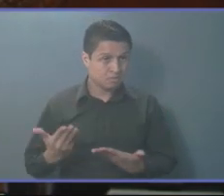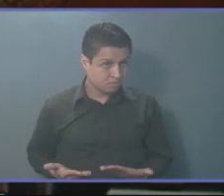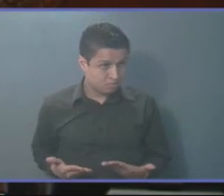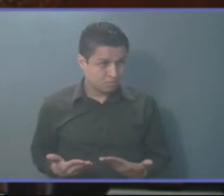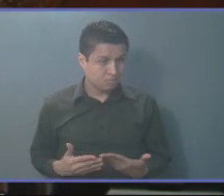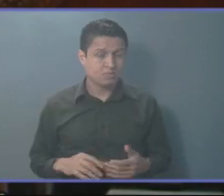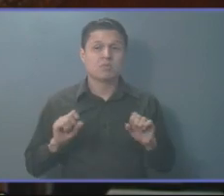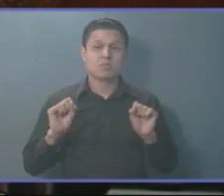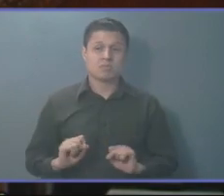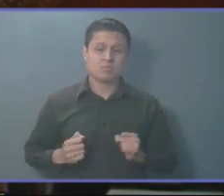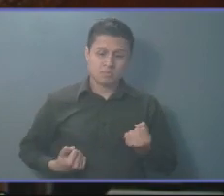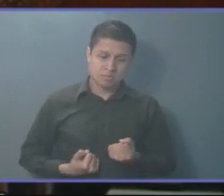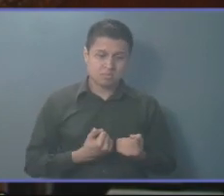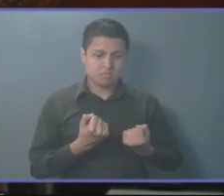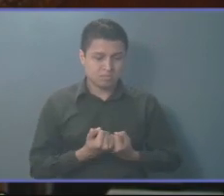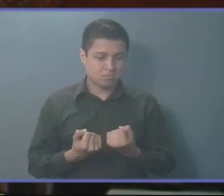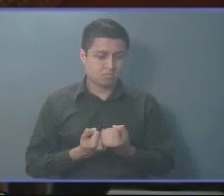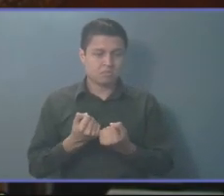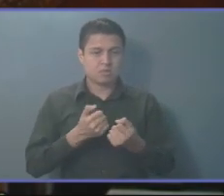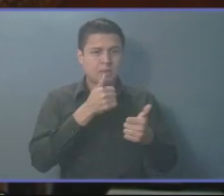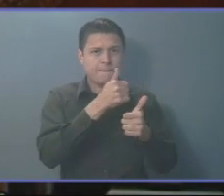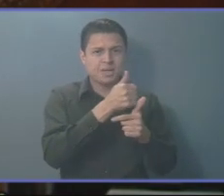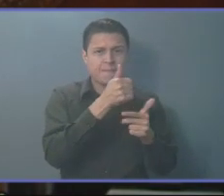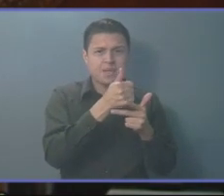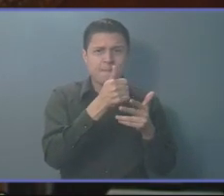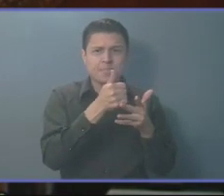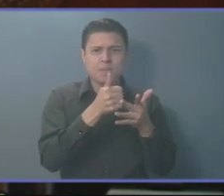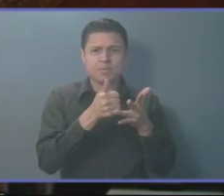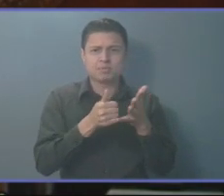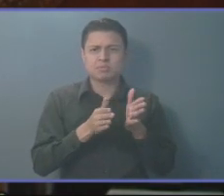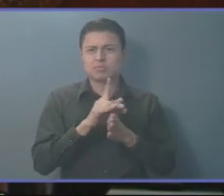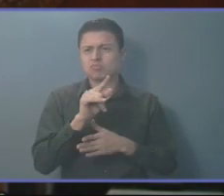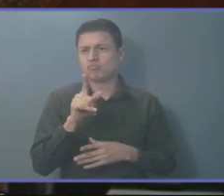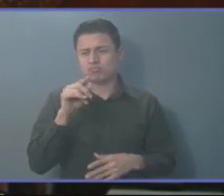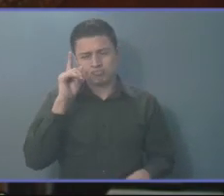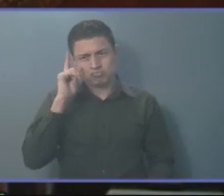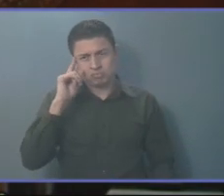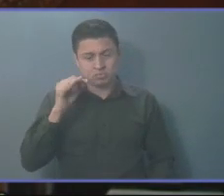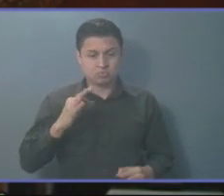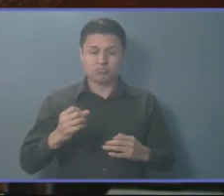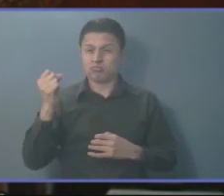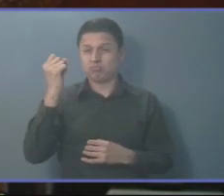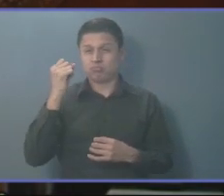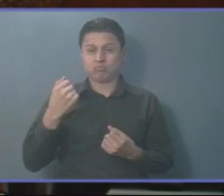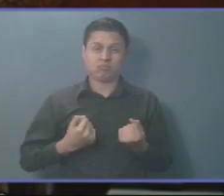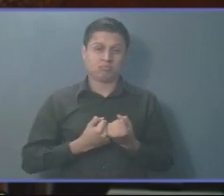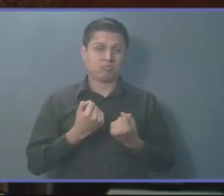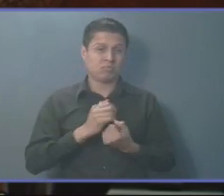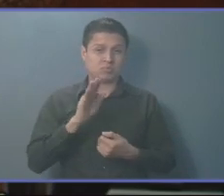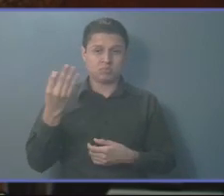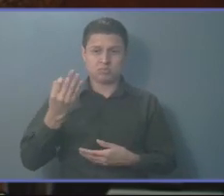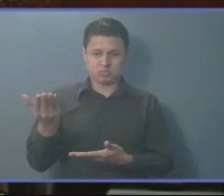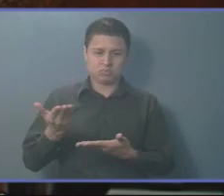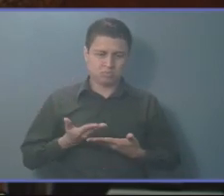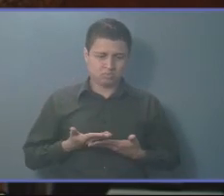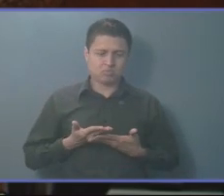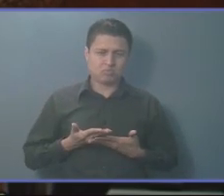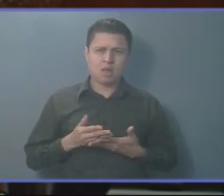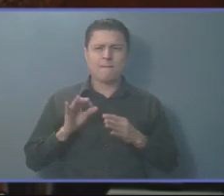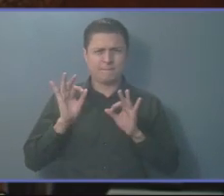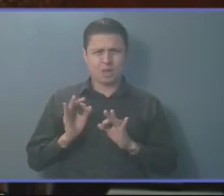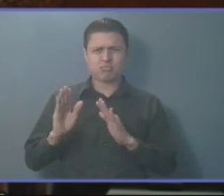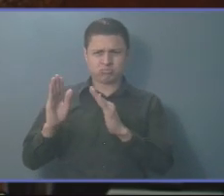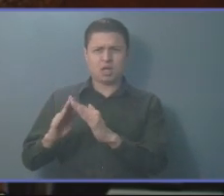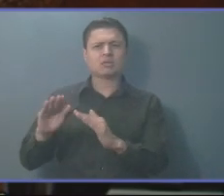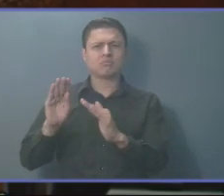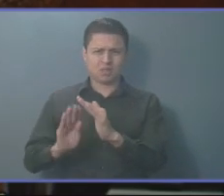que se presta y en cada institución no se considere vital para brindar el auxilio y la ayuda necesaria para